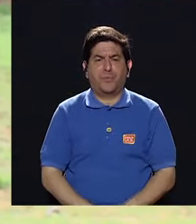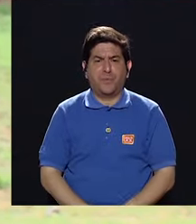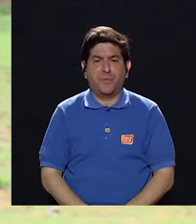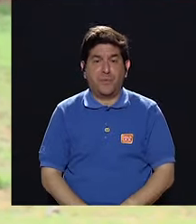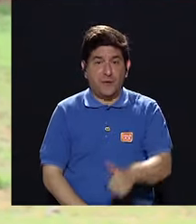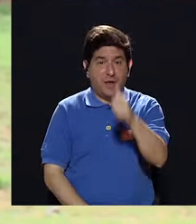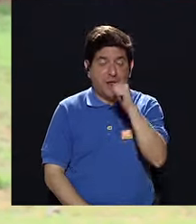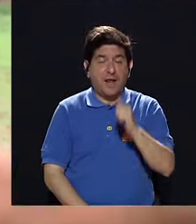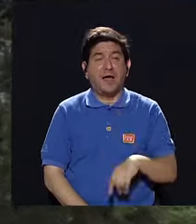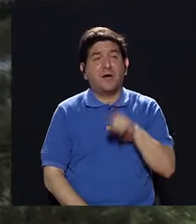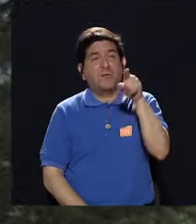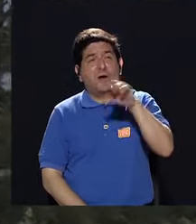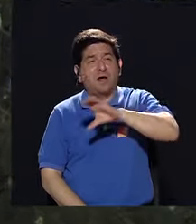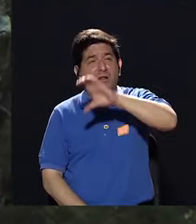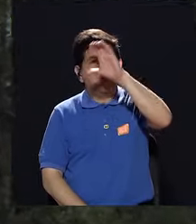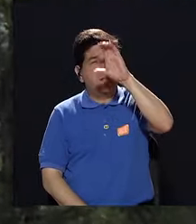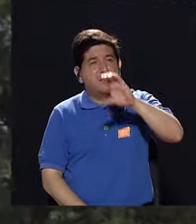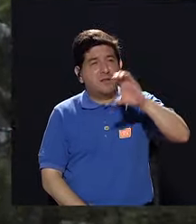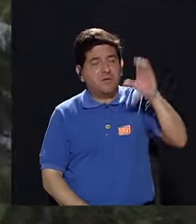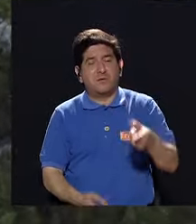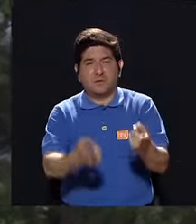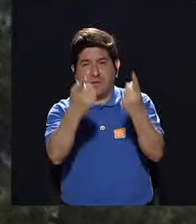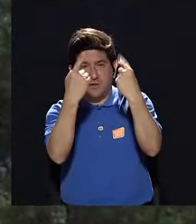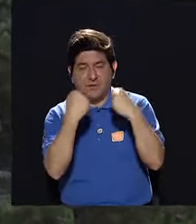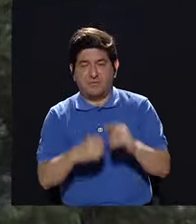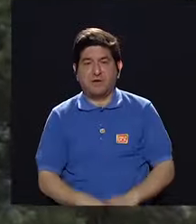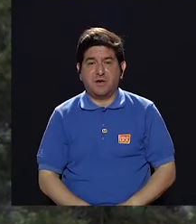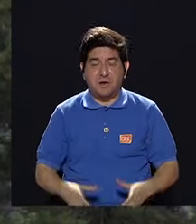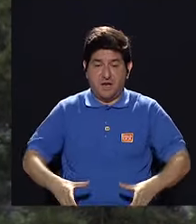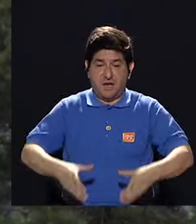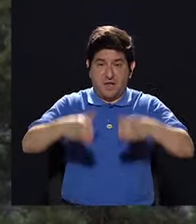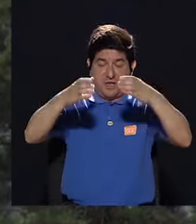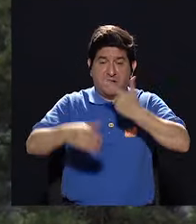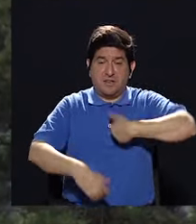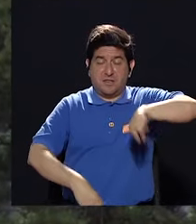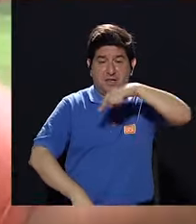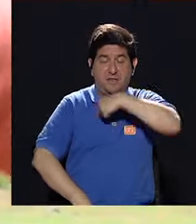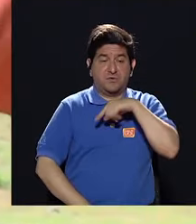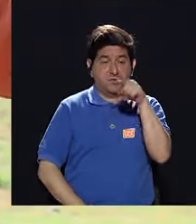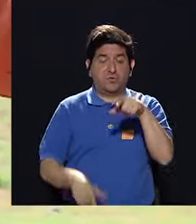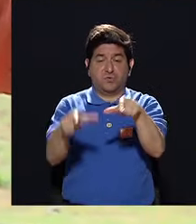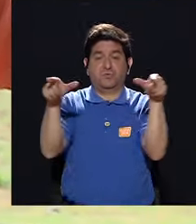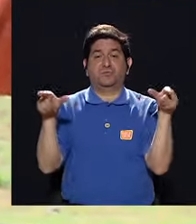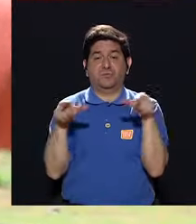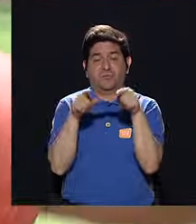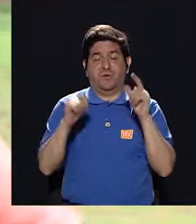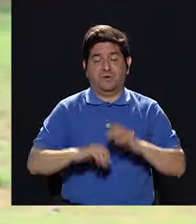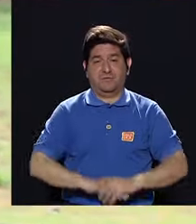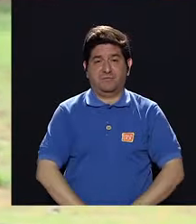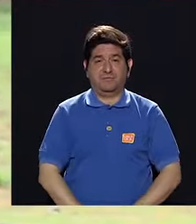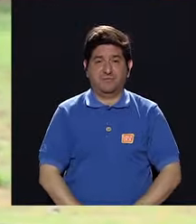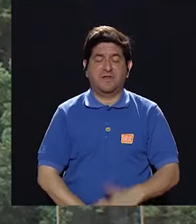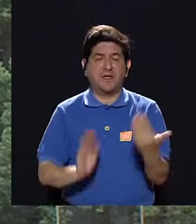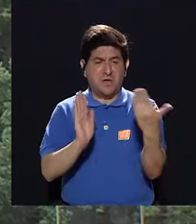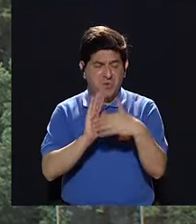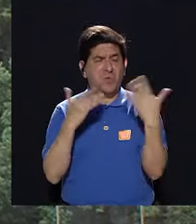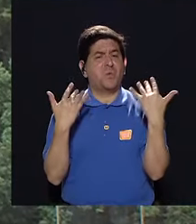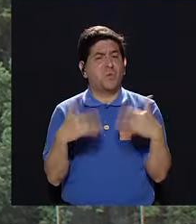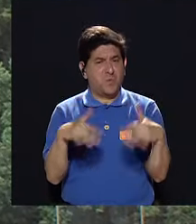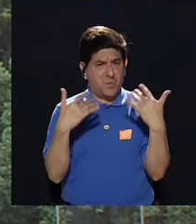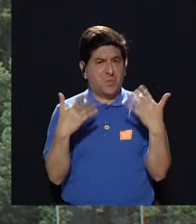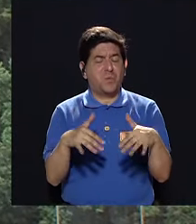fuente de abastecimiento de nosotros viene de aquellas cordilleras que se ven allá arriba y el tanque de almacenamiento de nosotros está en aquella zona y los